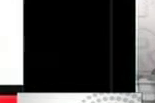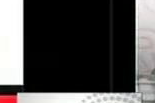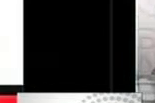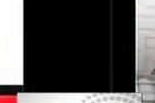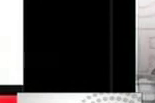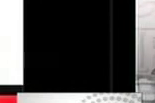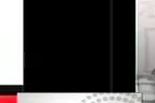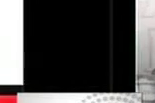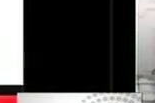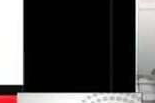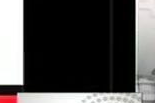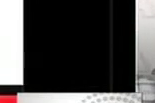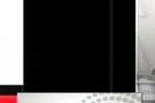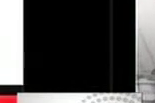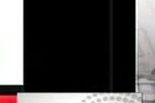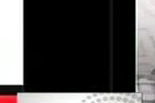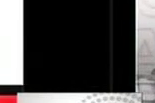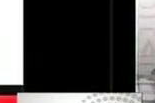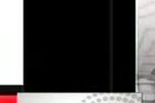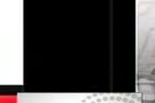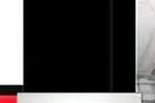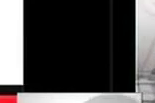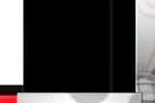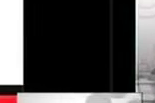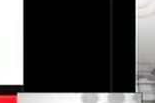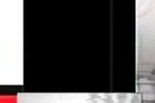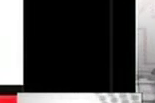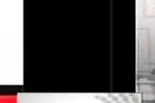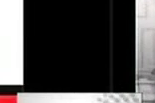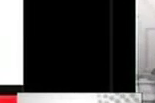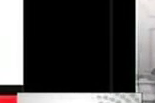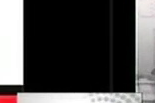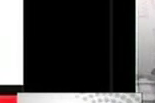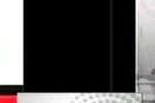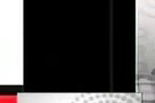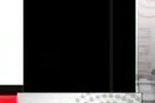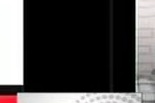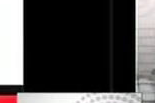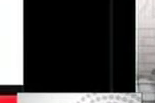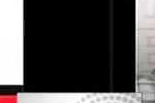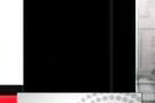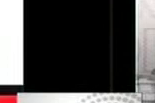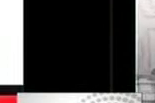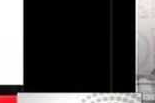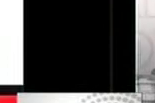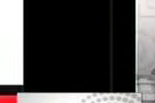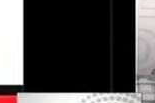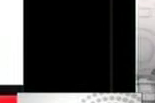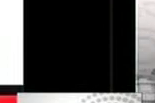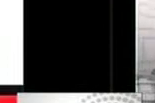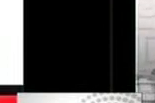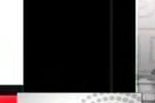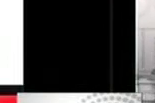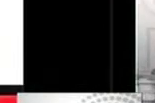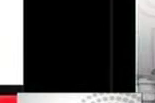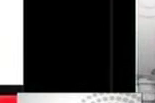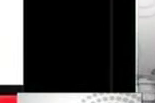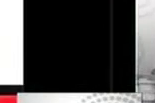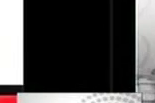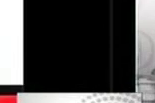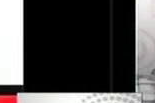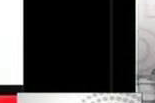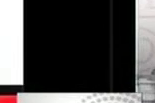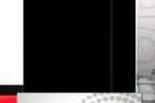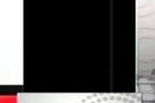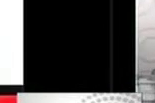el producto esté homogeneizado y que las distintas entidades del Estado puedan, ¿no es cierto?, sumarse, digamos,